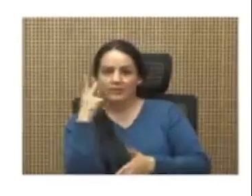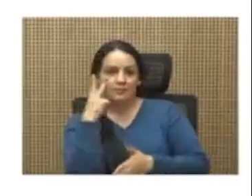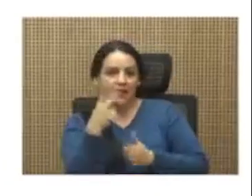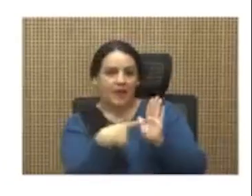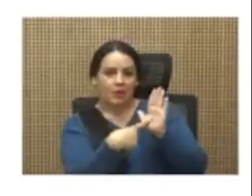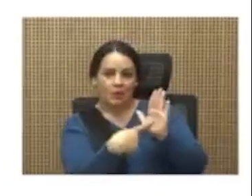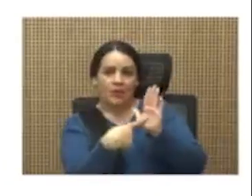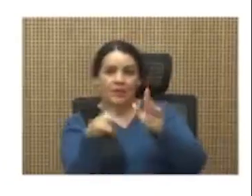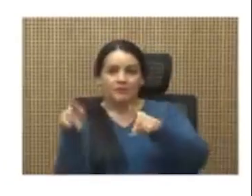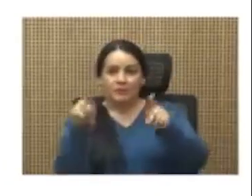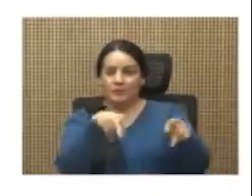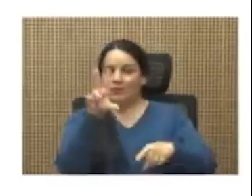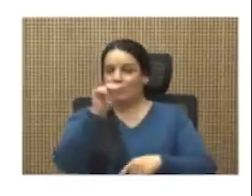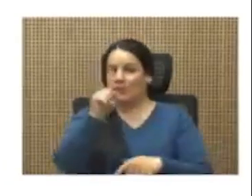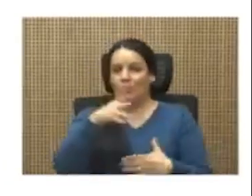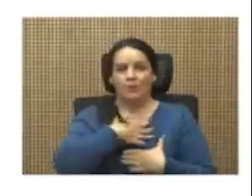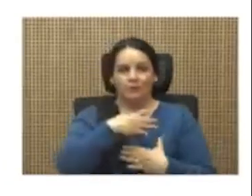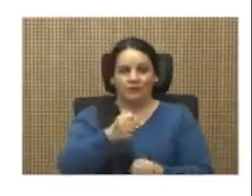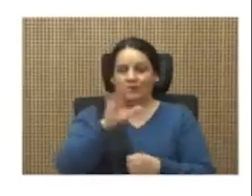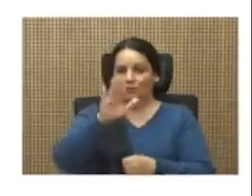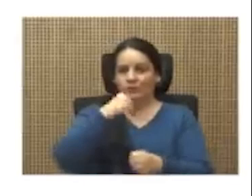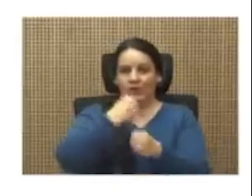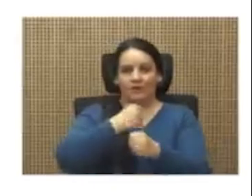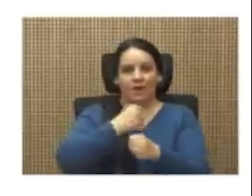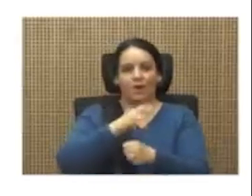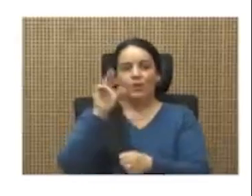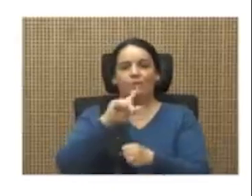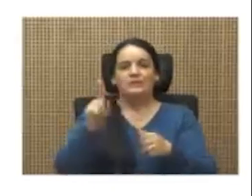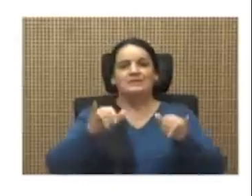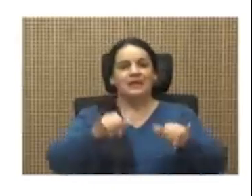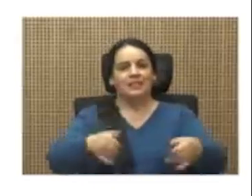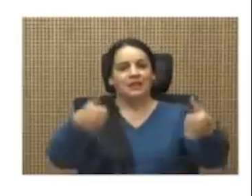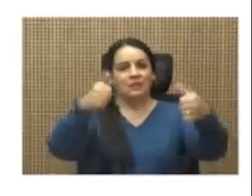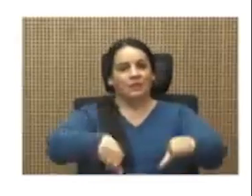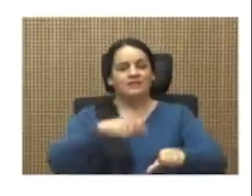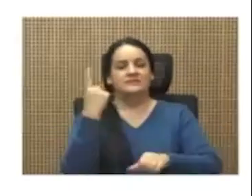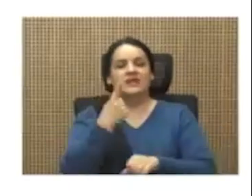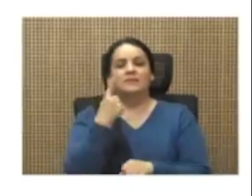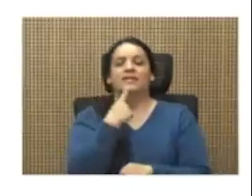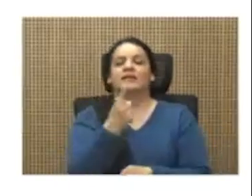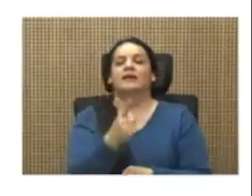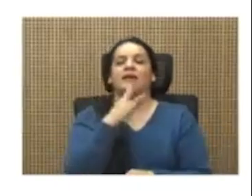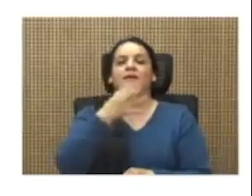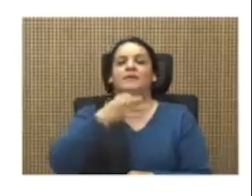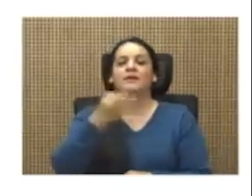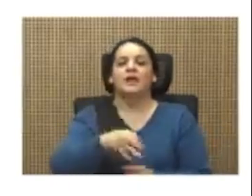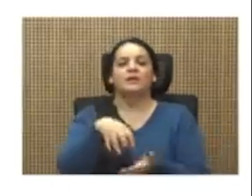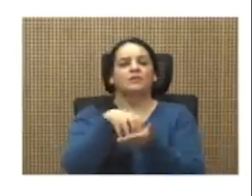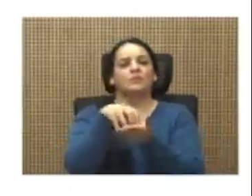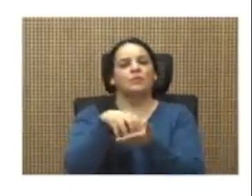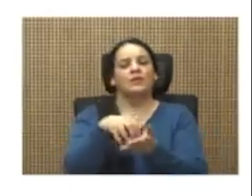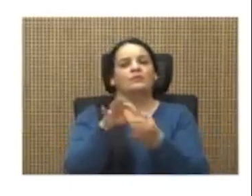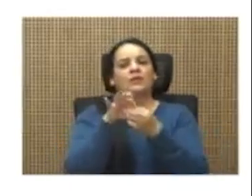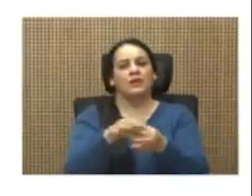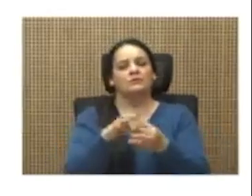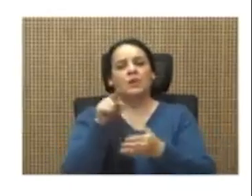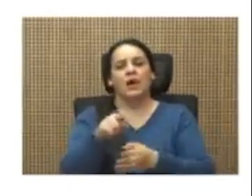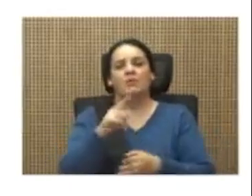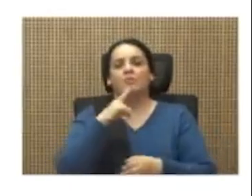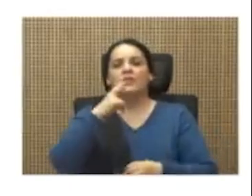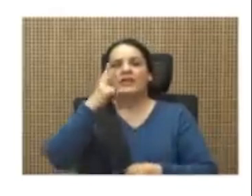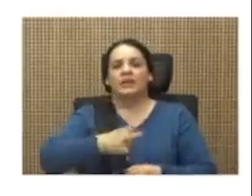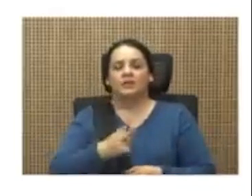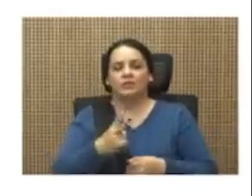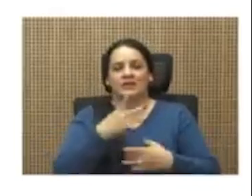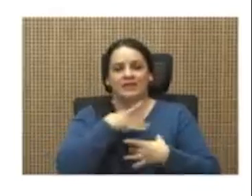las personas no confían en su trabajo ni están de acuerdo en que siempre digan la ver dudan sobre los verdaderos intereses a la